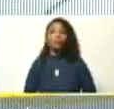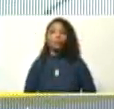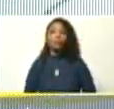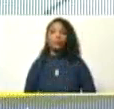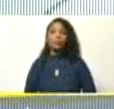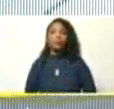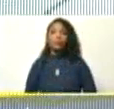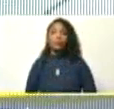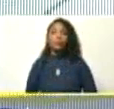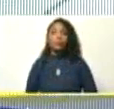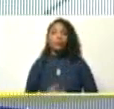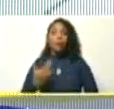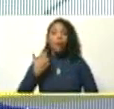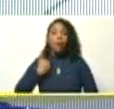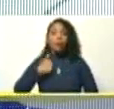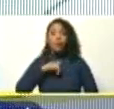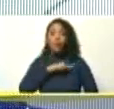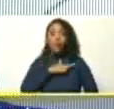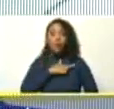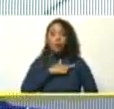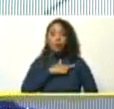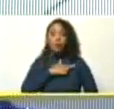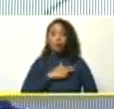Por los nuestros.